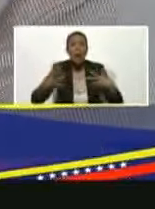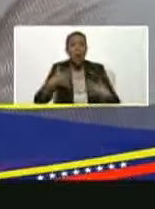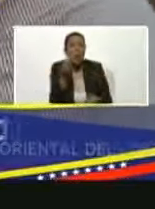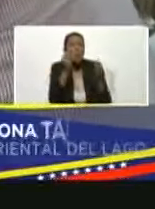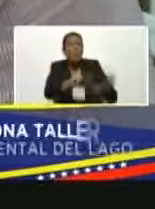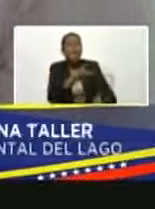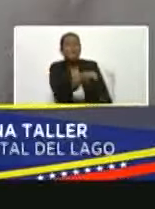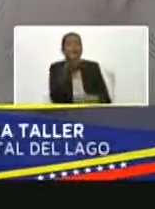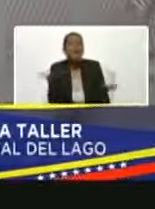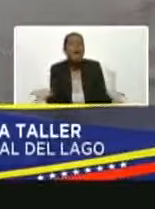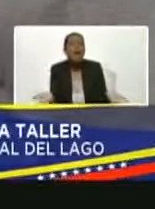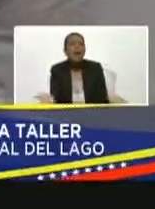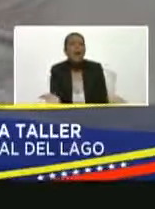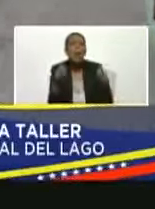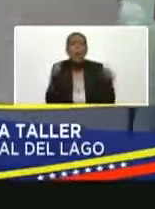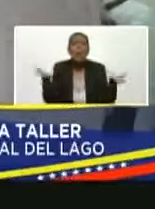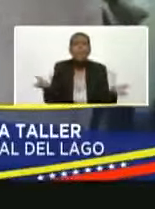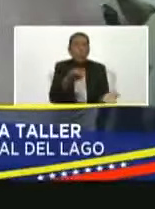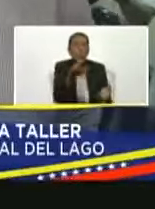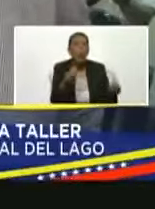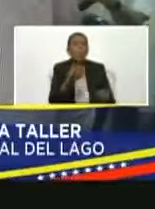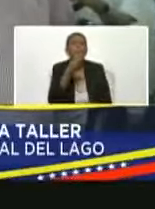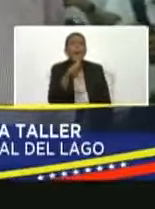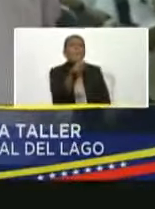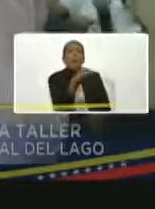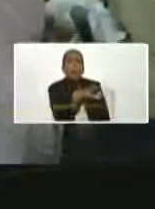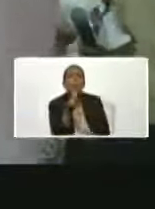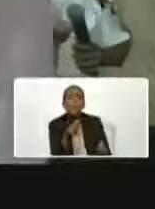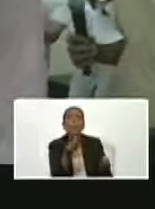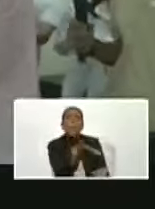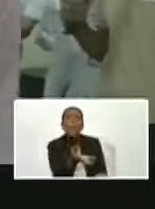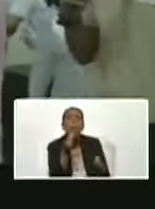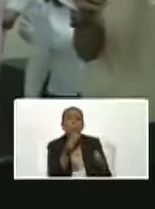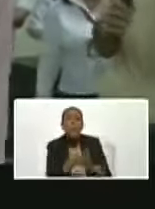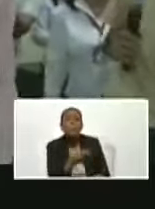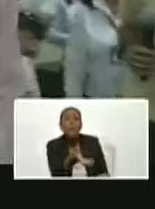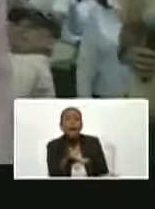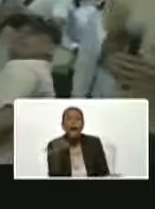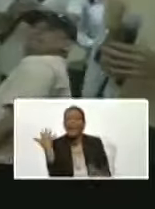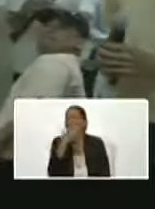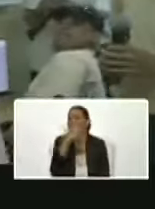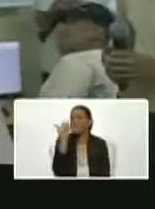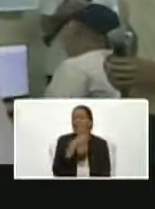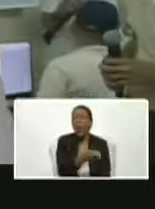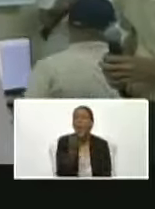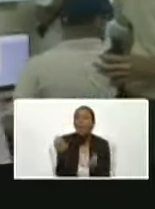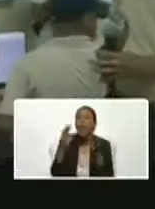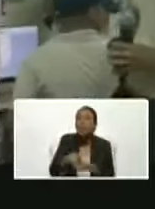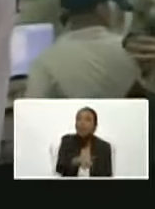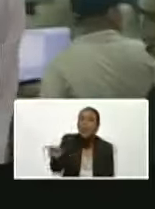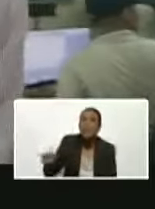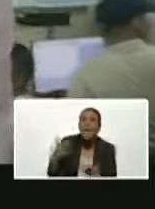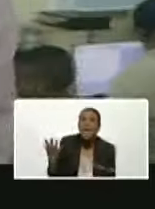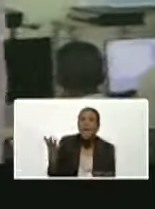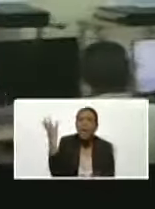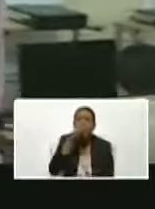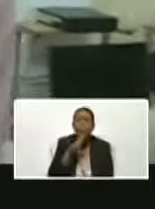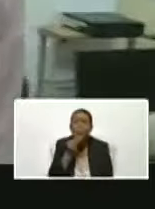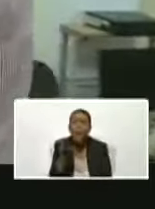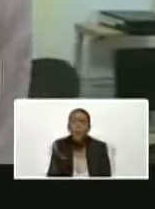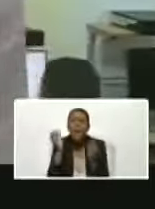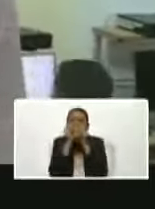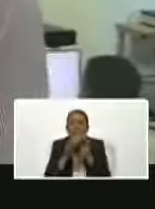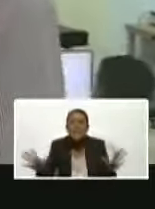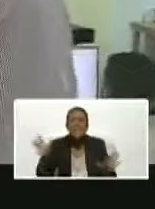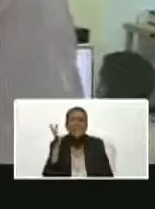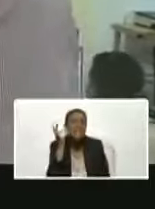Cómo estáis Cómo estáis Vos cómo están ustedes mijo Que Dios me